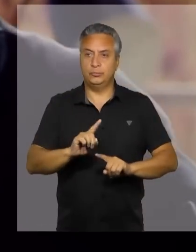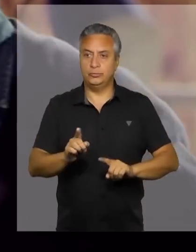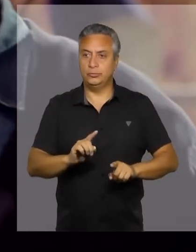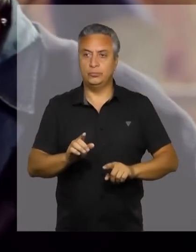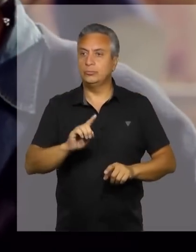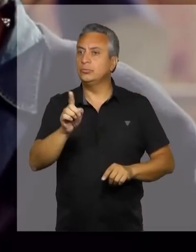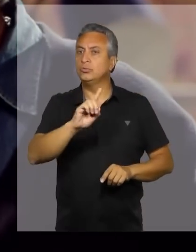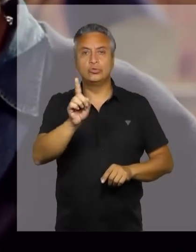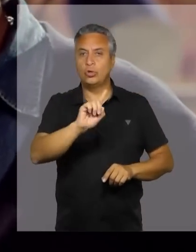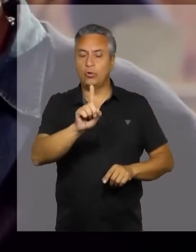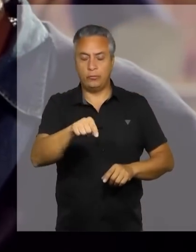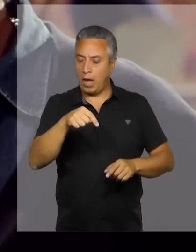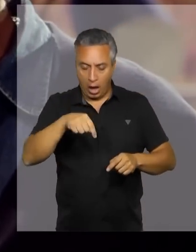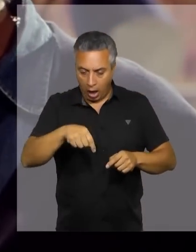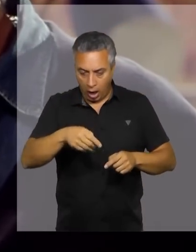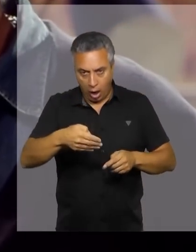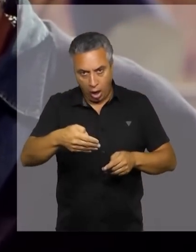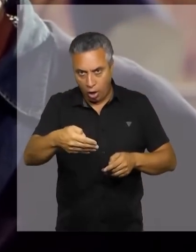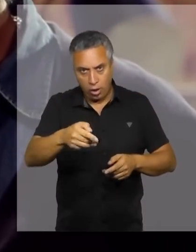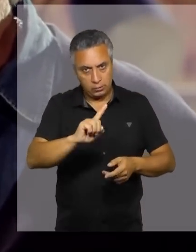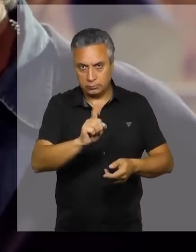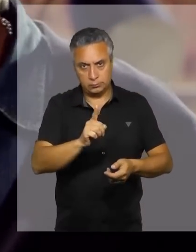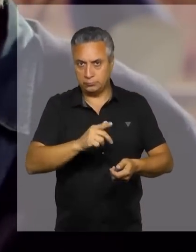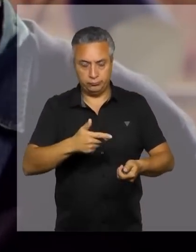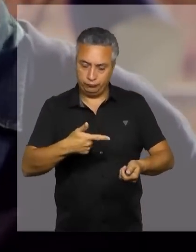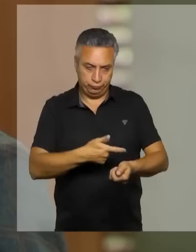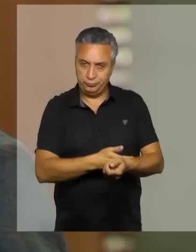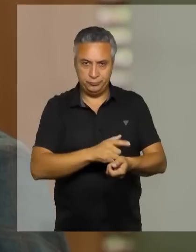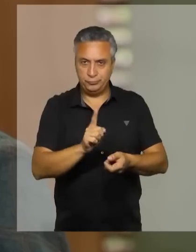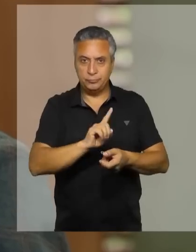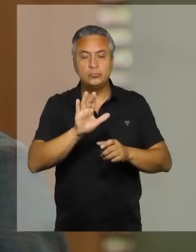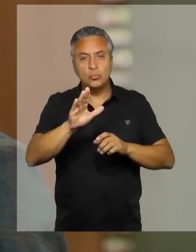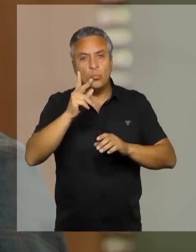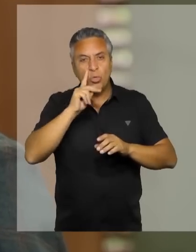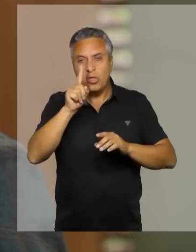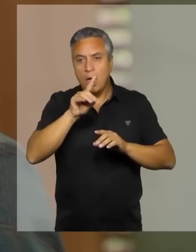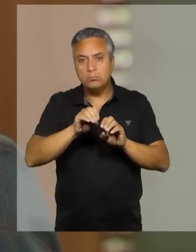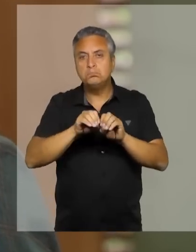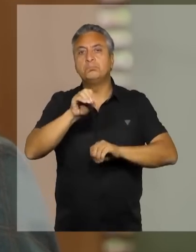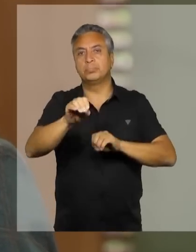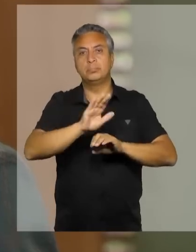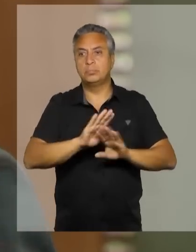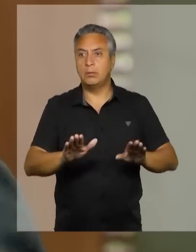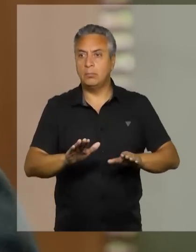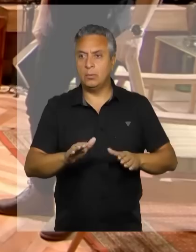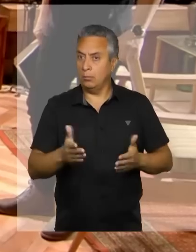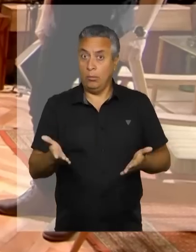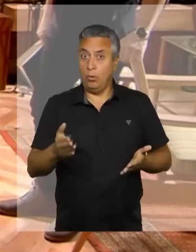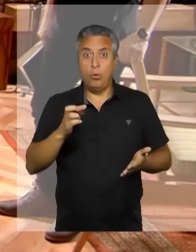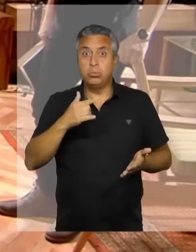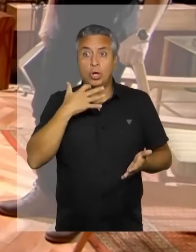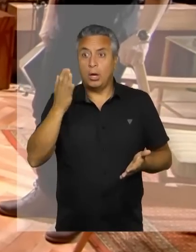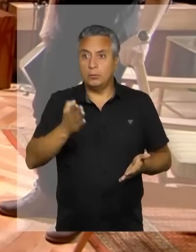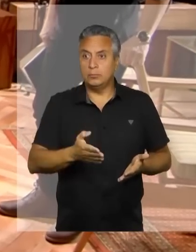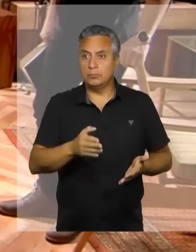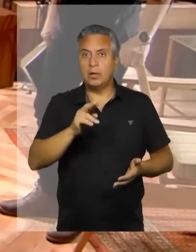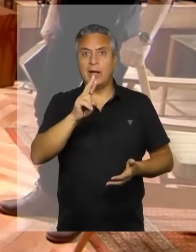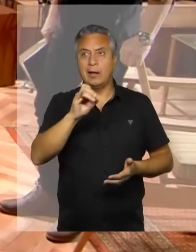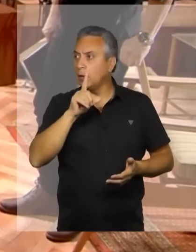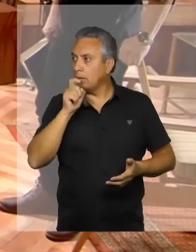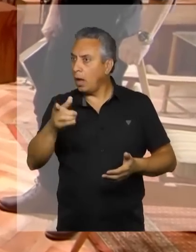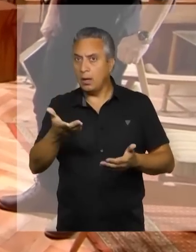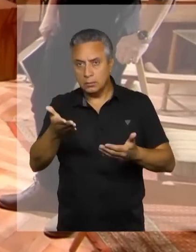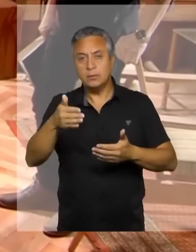No, se la va a hacer por ahora. La postergamos por unos días. ¿Por qué la postergamos? ¡Rita! Estaba todo acordado.